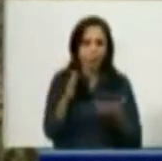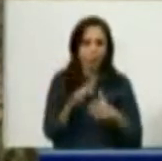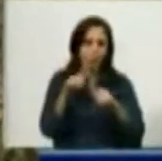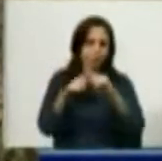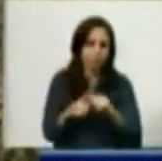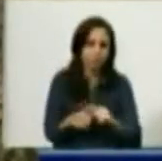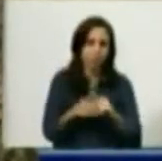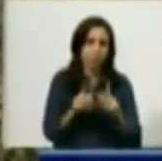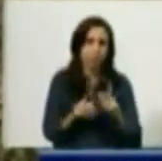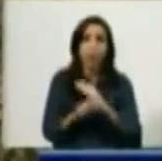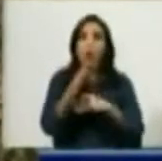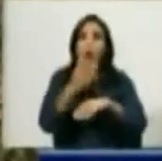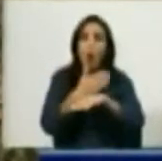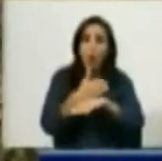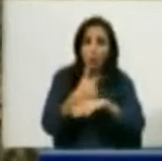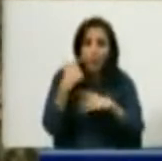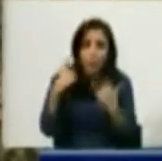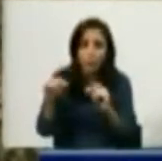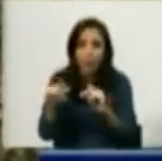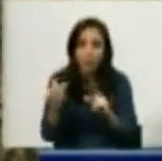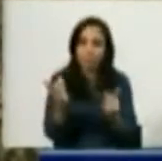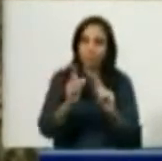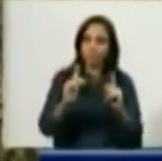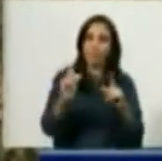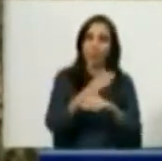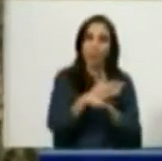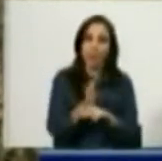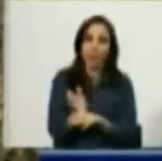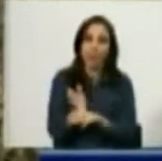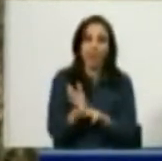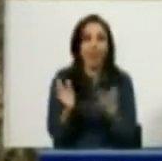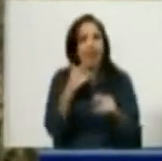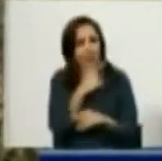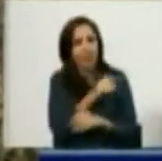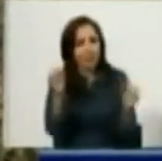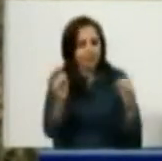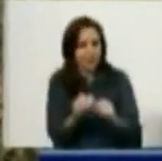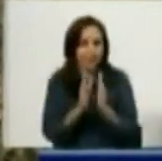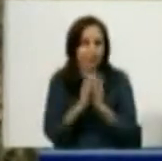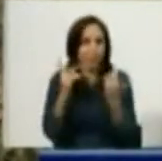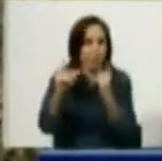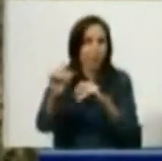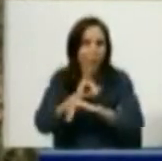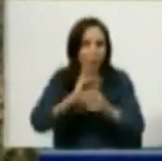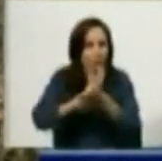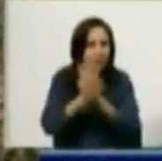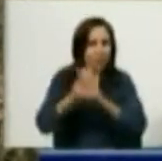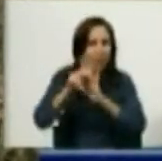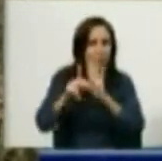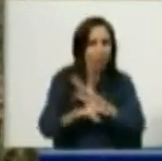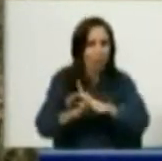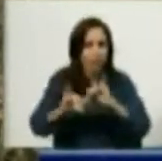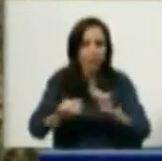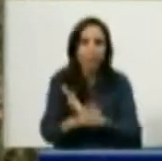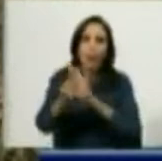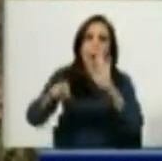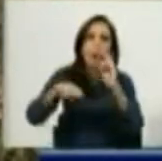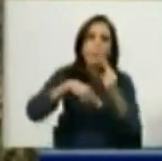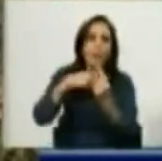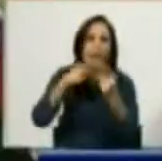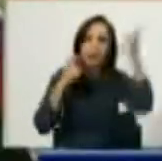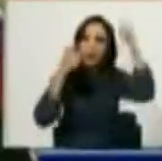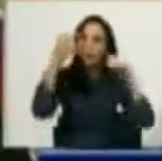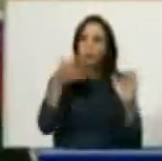nos vamos temprano hoy no verdad digan que sí vale numeral